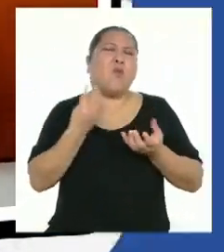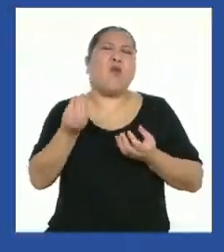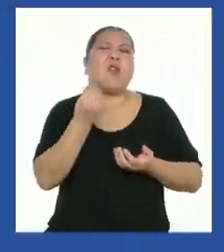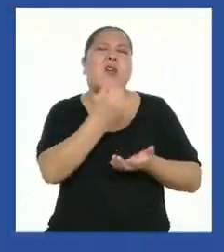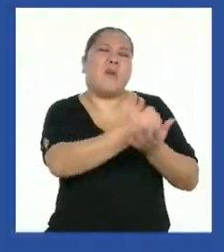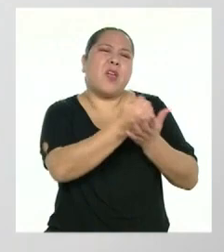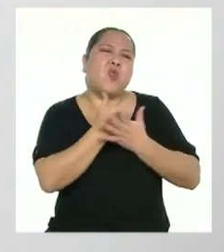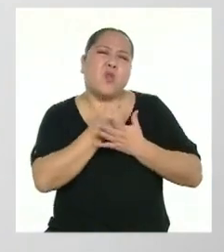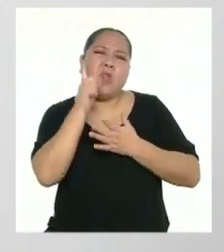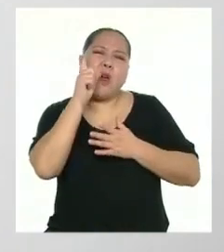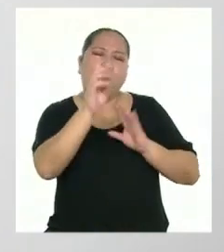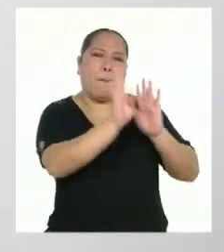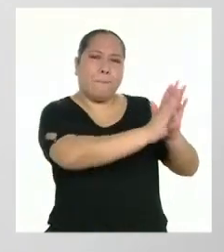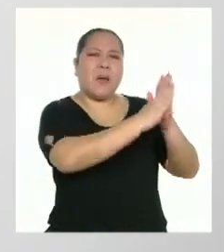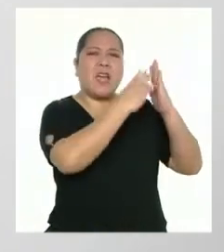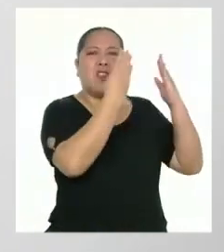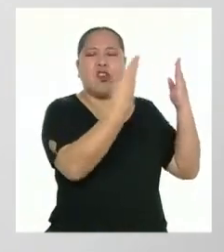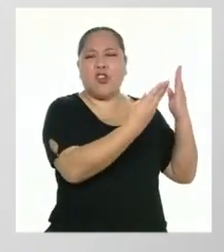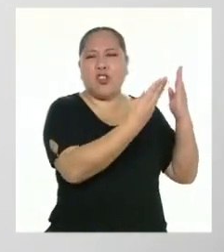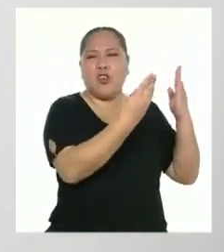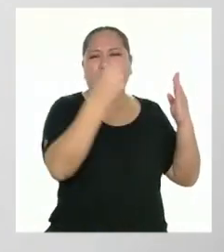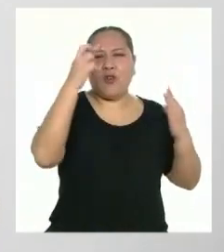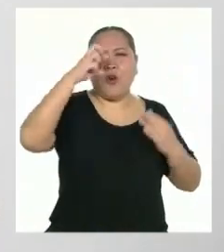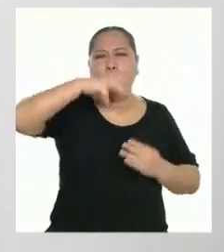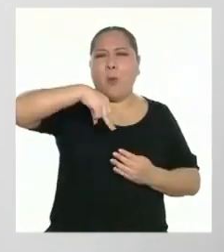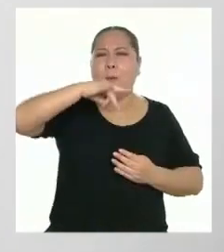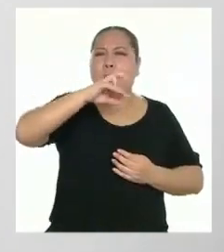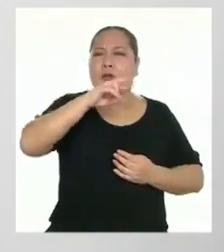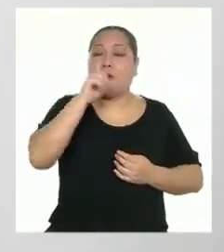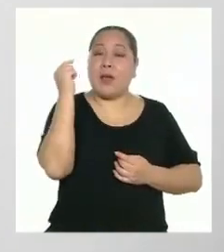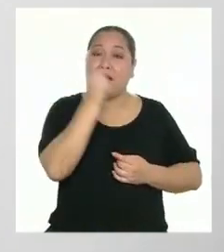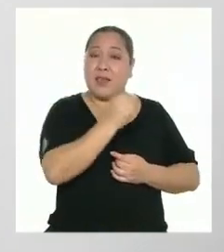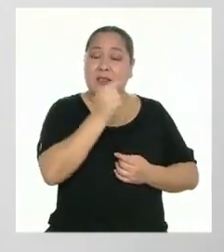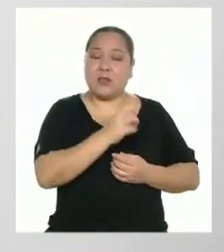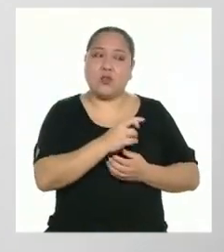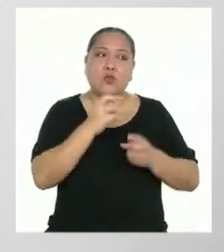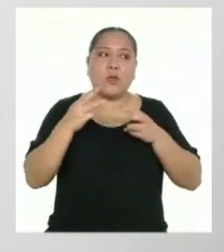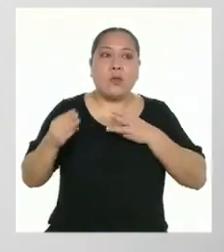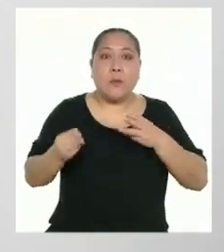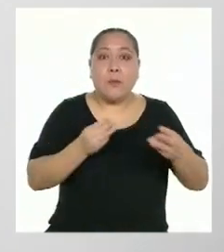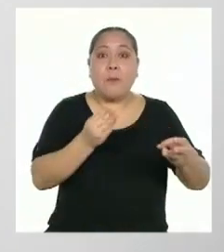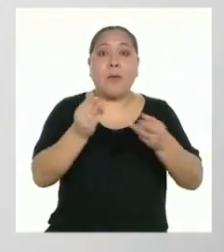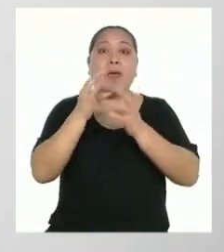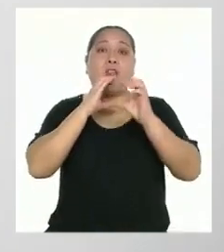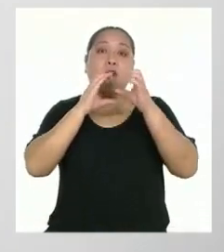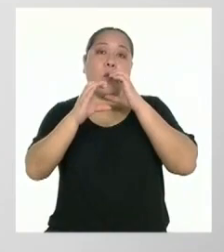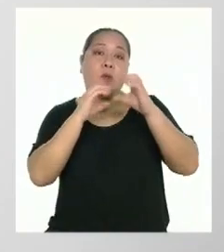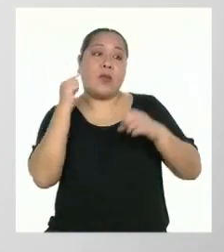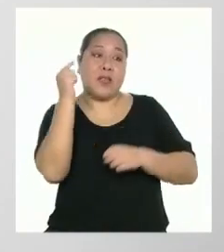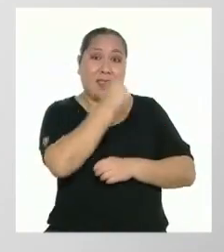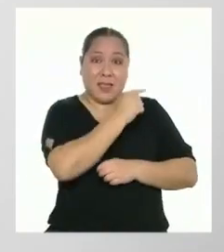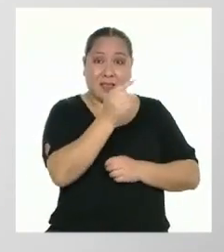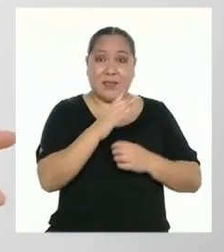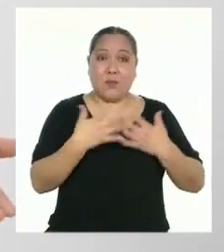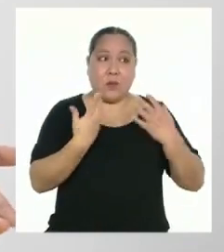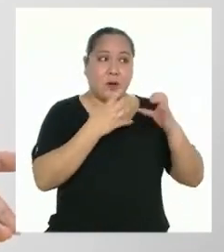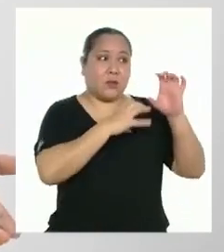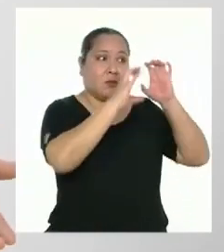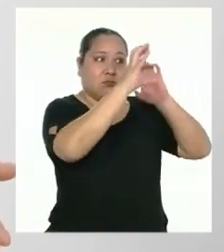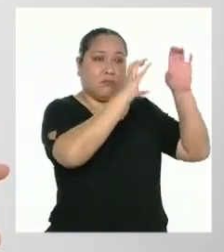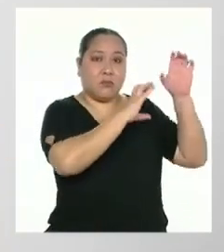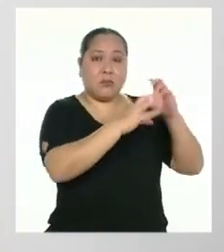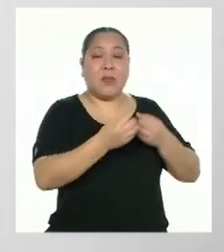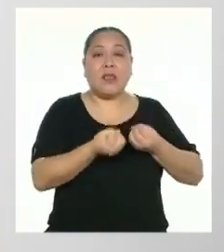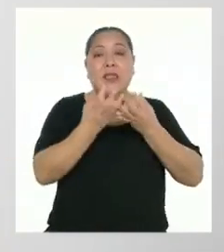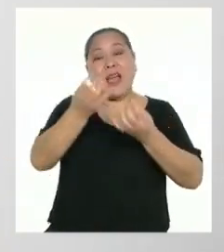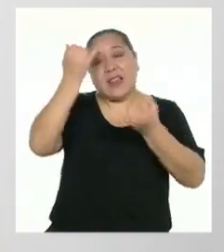mural? El periódico mural es un medio de comunicación a través del cual se pueden comunicar